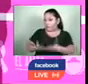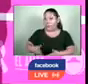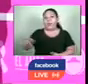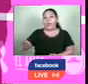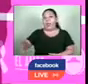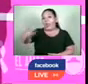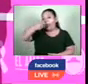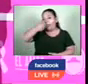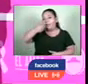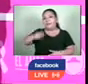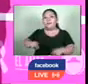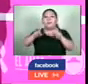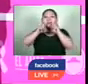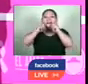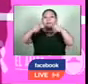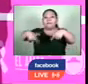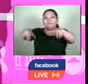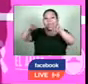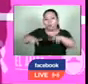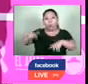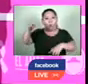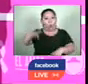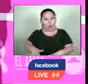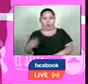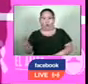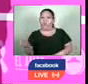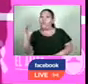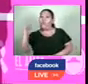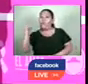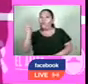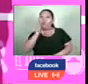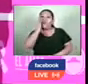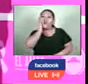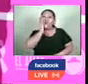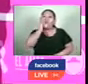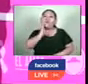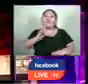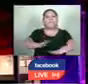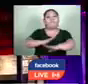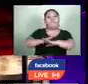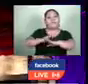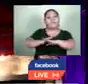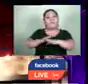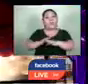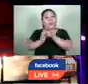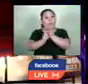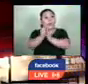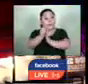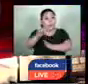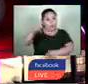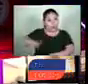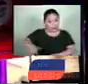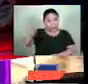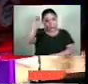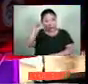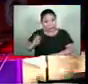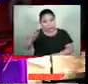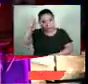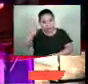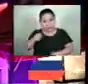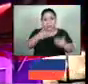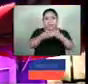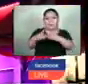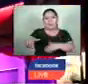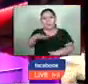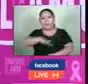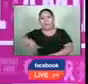por primera vez se viste de rosado en honor a la causa de la prevención del cáncer de mama. Este mes de octubre, los restaurantes de